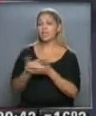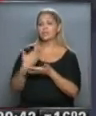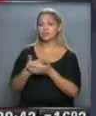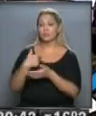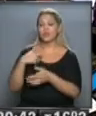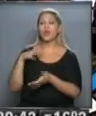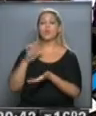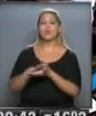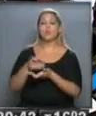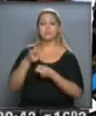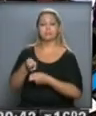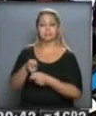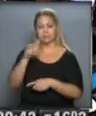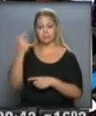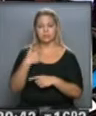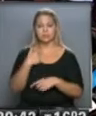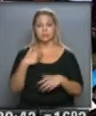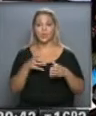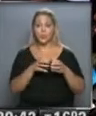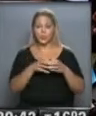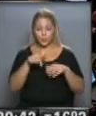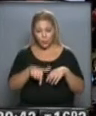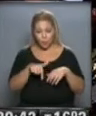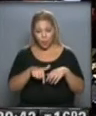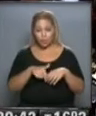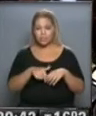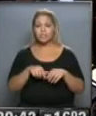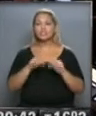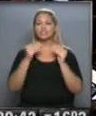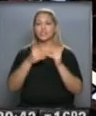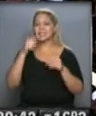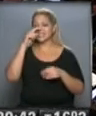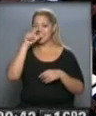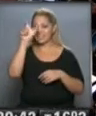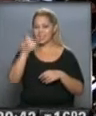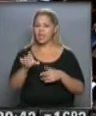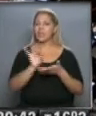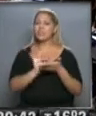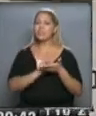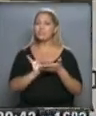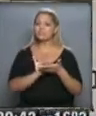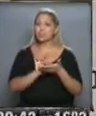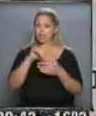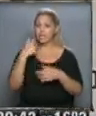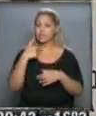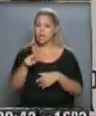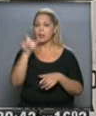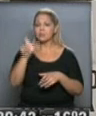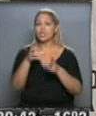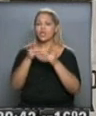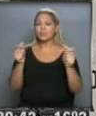Estado. La Cámara Baja homenajeó a 7 diputados nacionales desaparecidos en los años